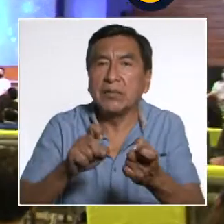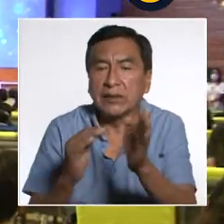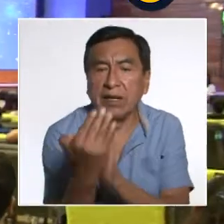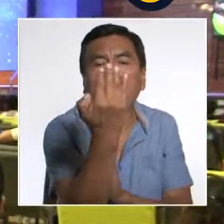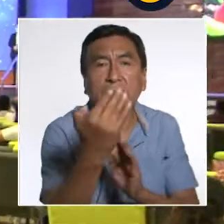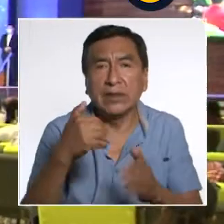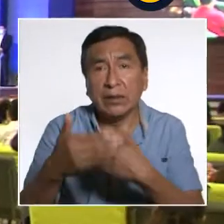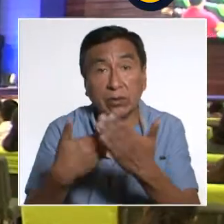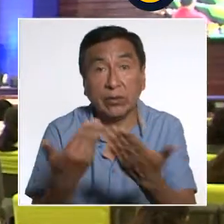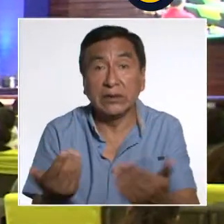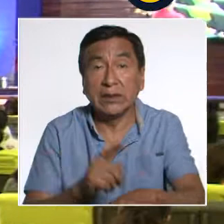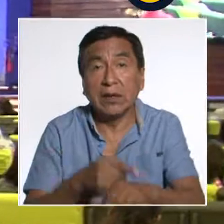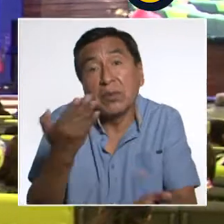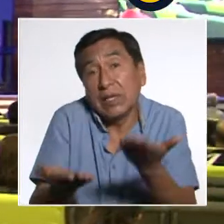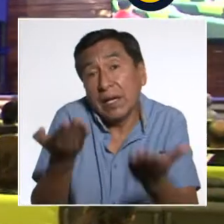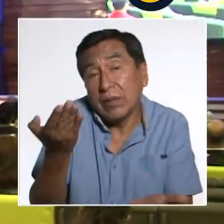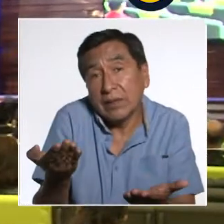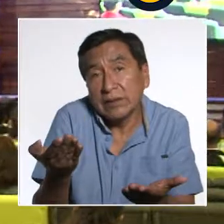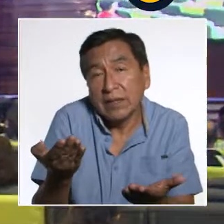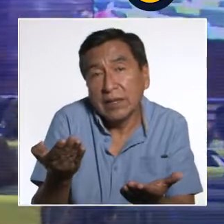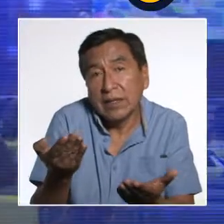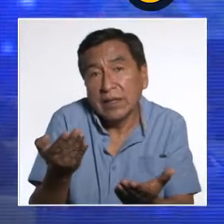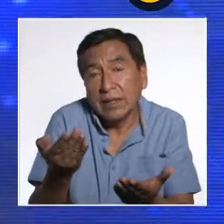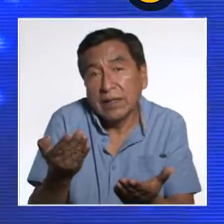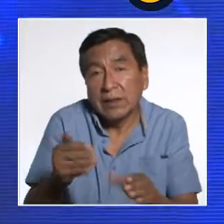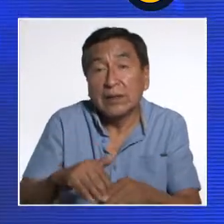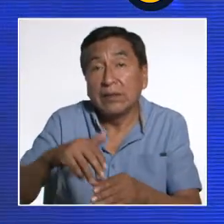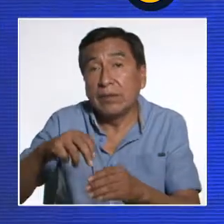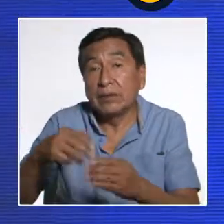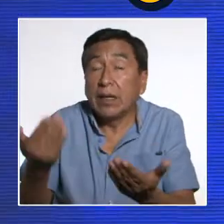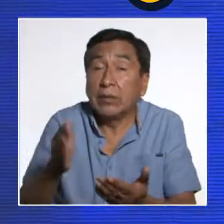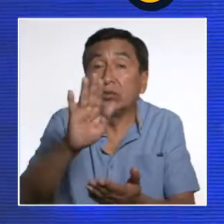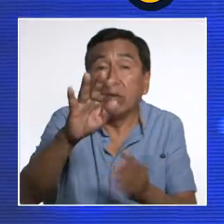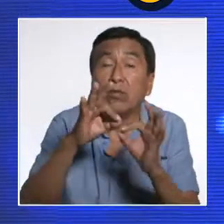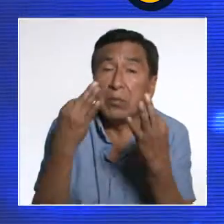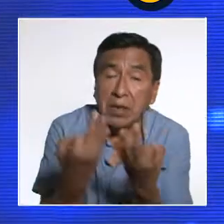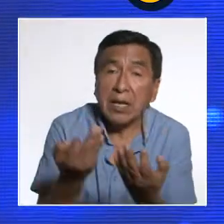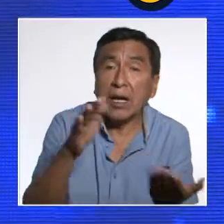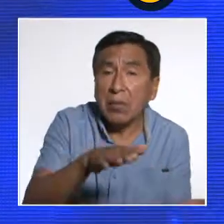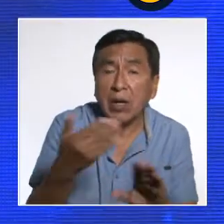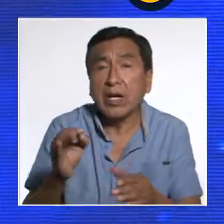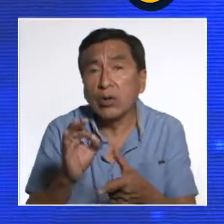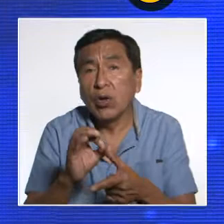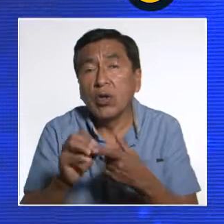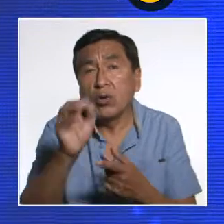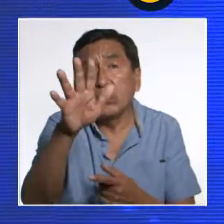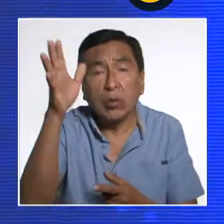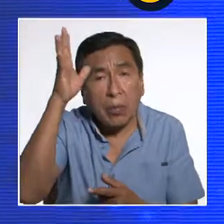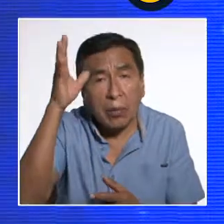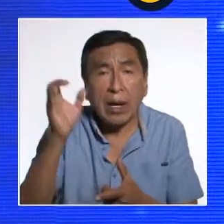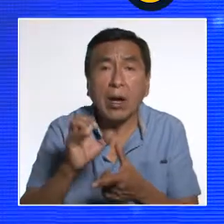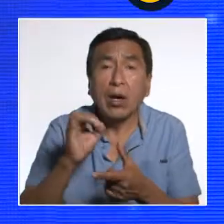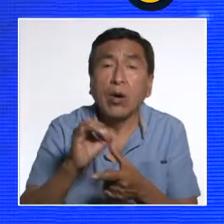afrontar. Tal vez partió de en medio de ti un ser querido, un ser amado, un padre, un